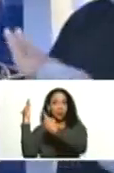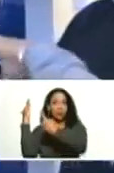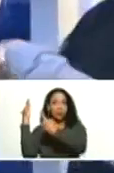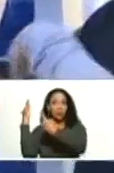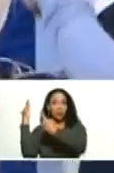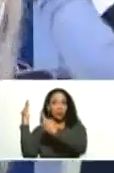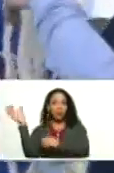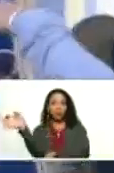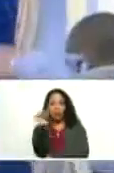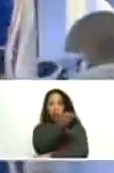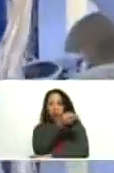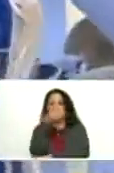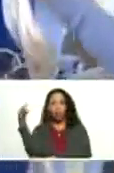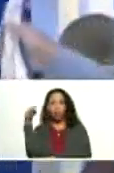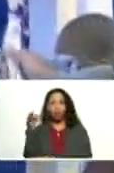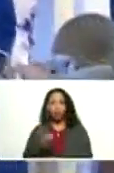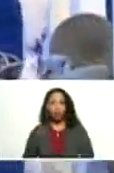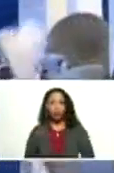Excelente.